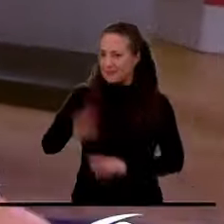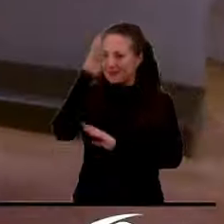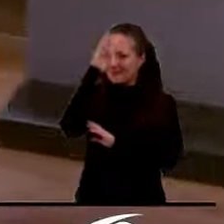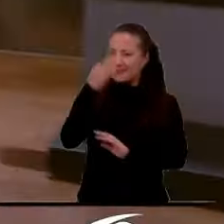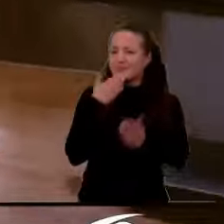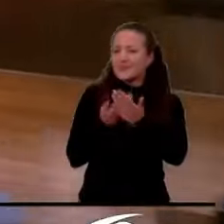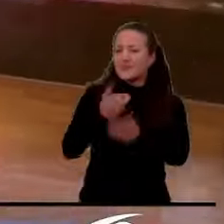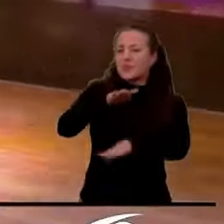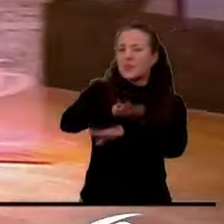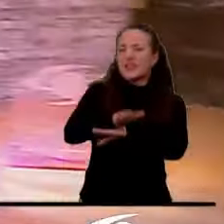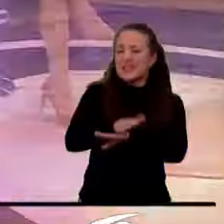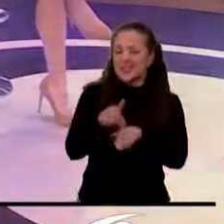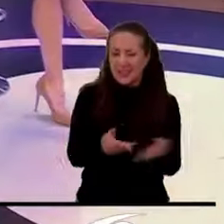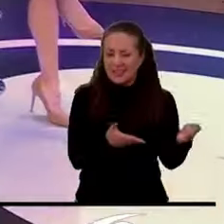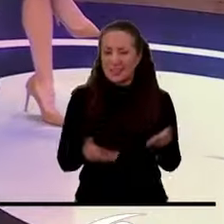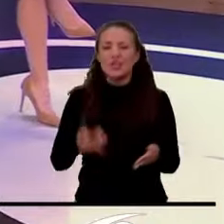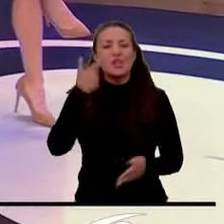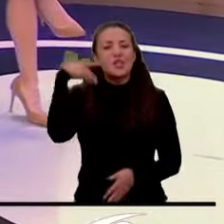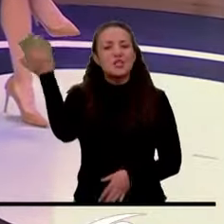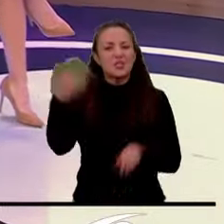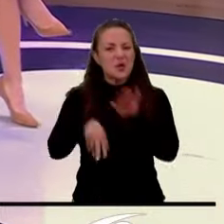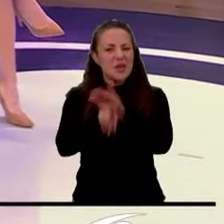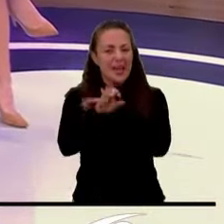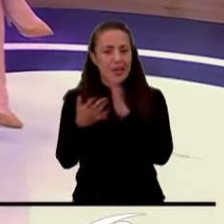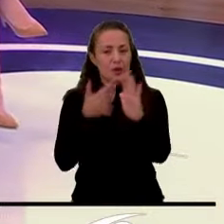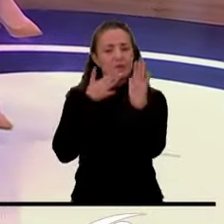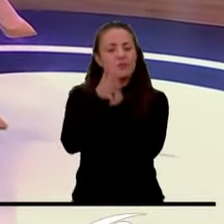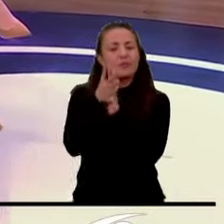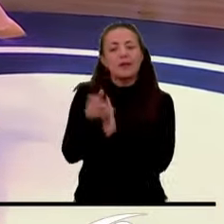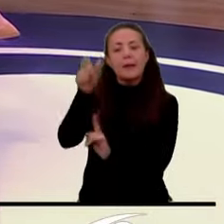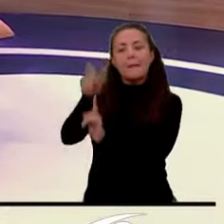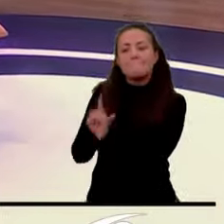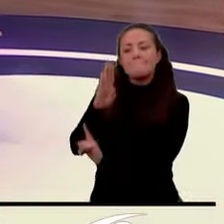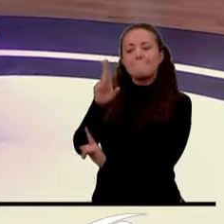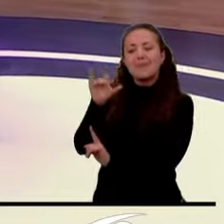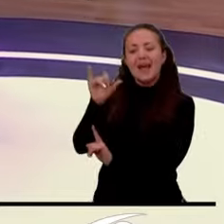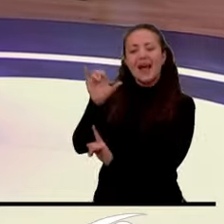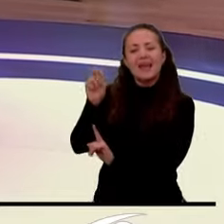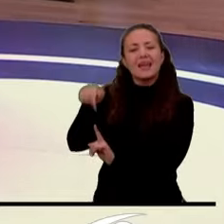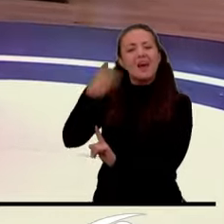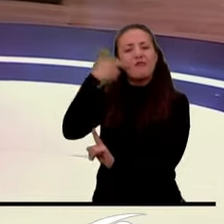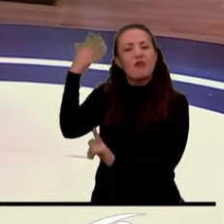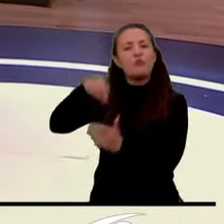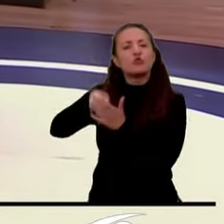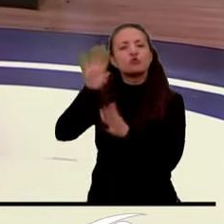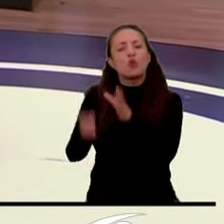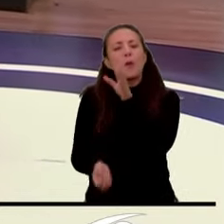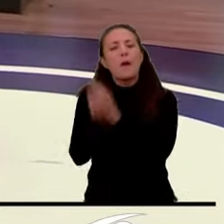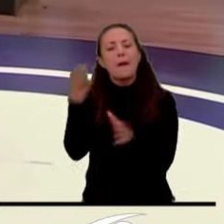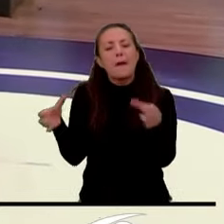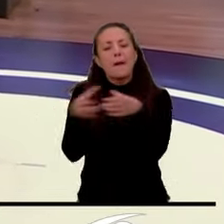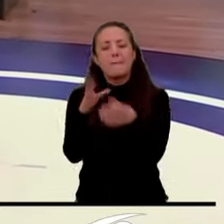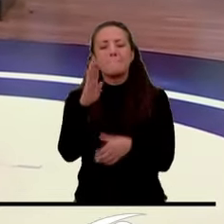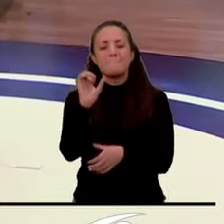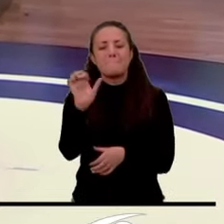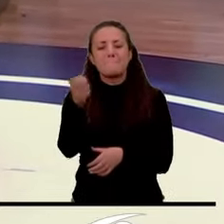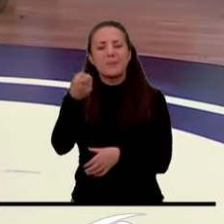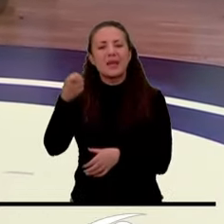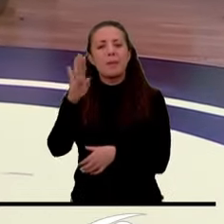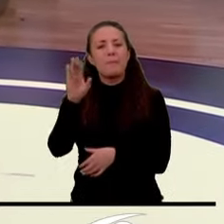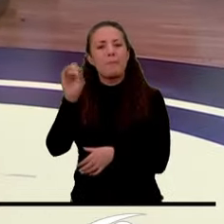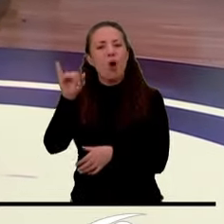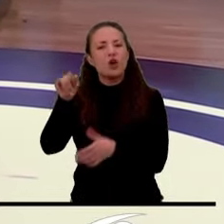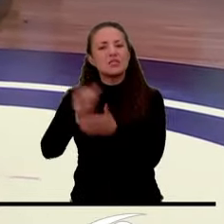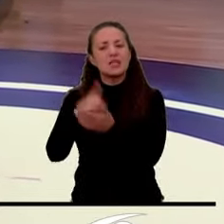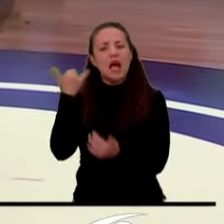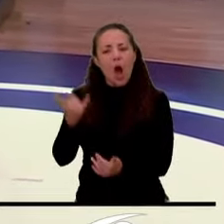Buenas tardes, bienvenidos a Show Caracol. Inicio hablándoles de Brian Wilson, mítico fundador del grupo estadounidense Beach Boys, quien quedó bajo tutela legal debido a